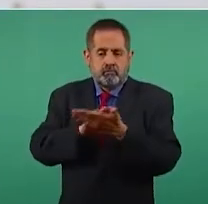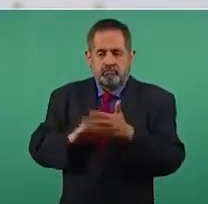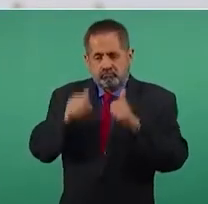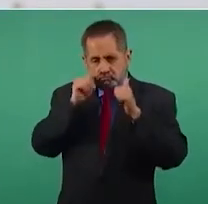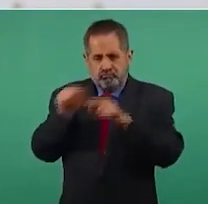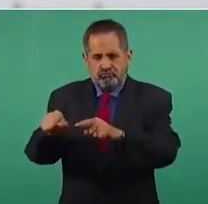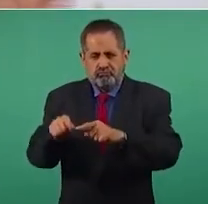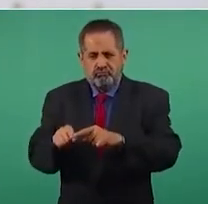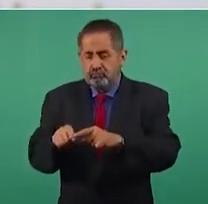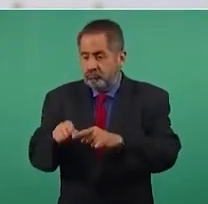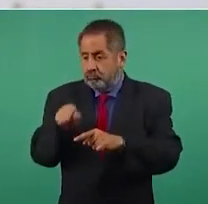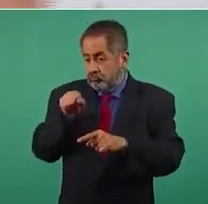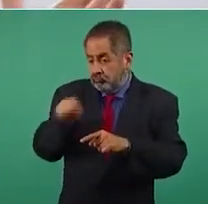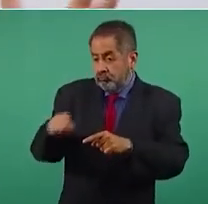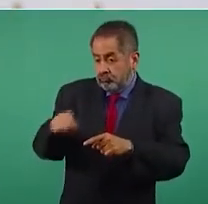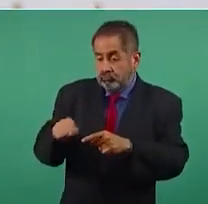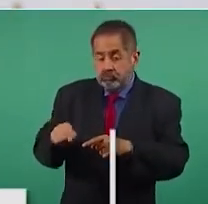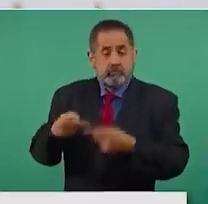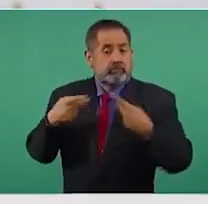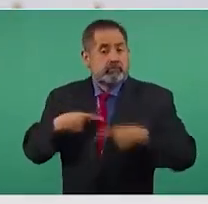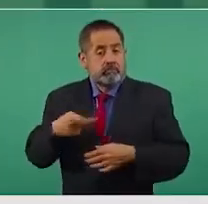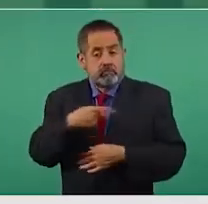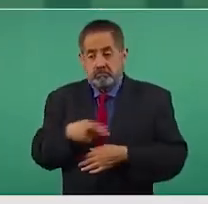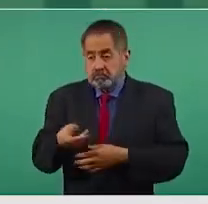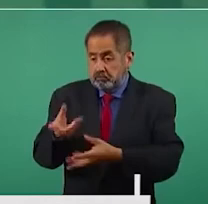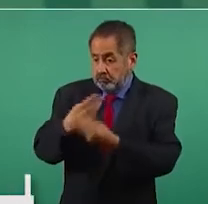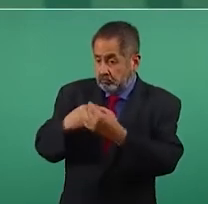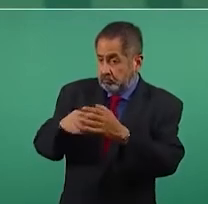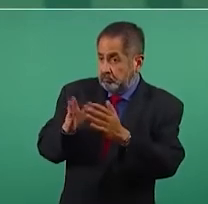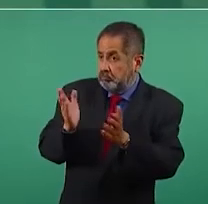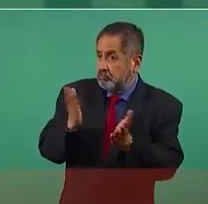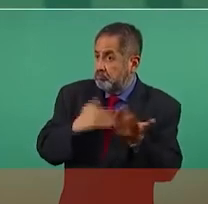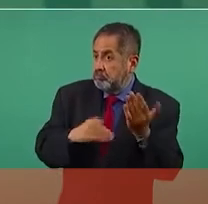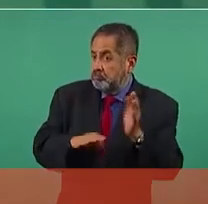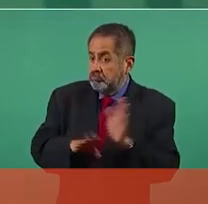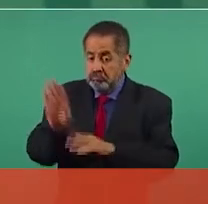30.5. Por el bien de todos, primero los pobres,